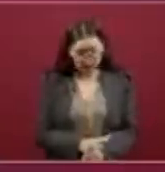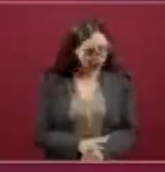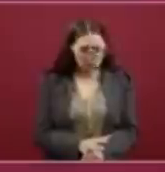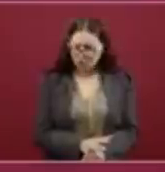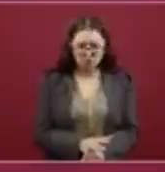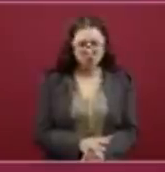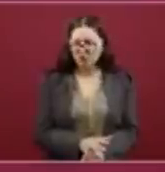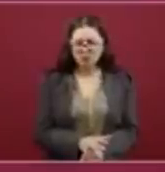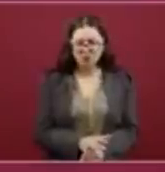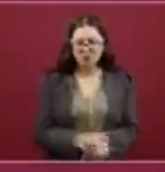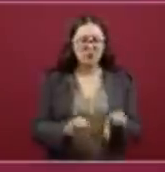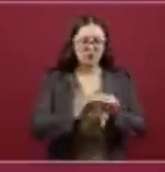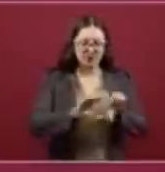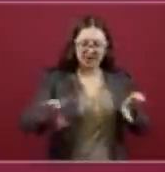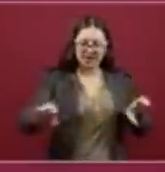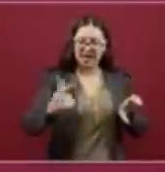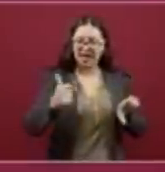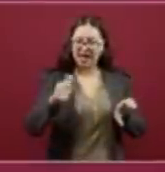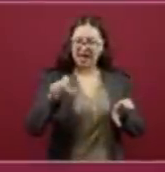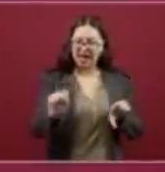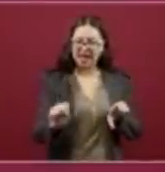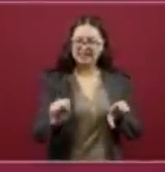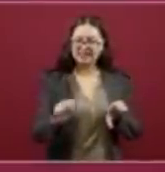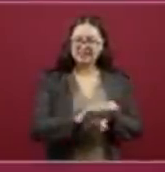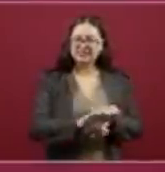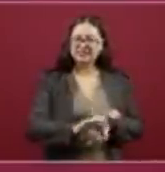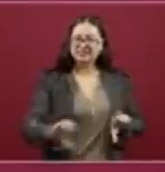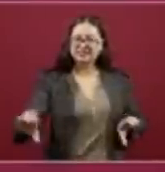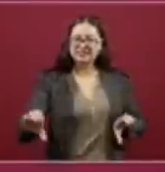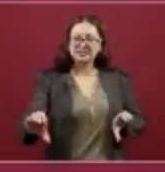El gasoducto en cuestión